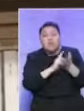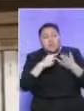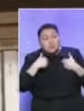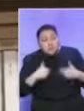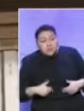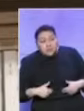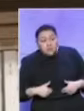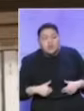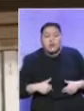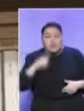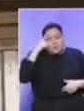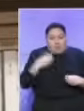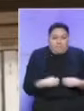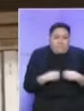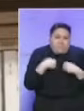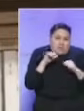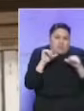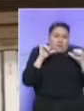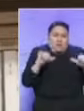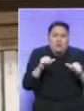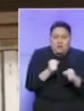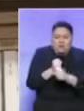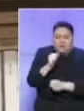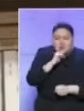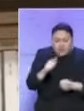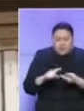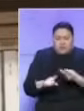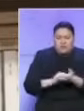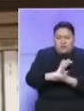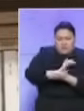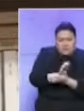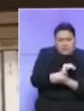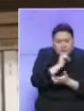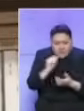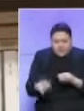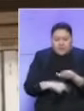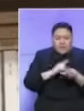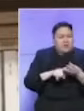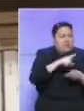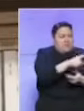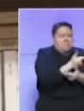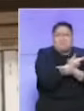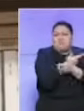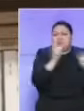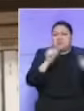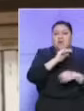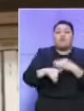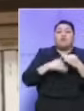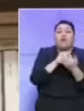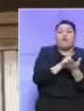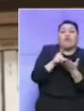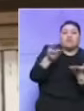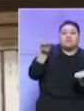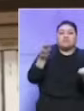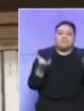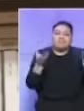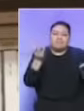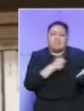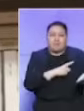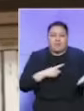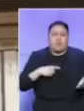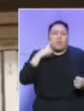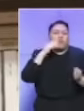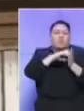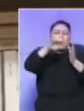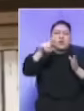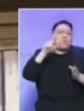humanos como una vida libre sin violencia, la no discriminación, la libertad de expresión y del periodismo. Así pues, para acreditar que existe violencia